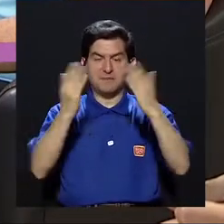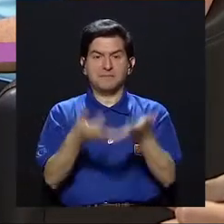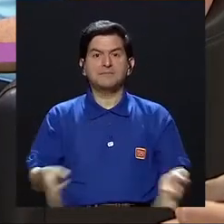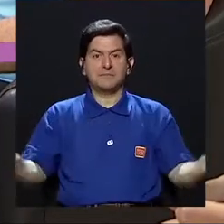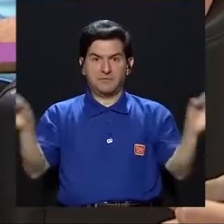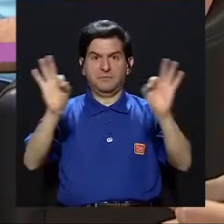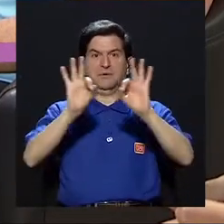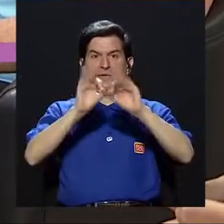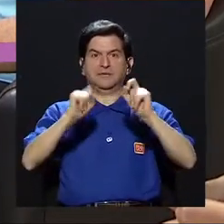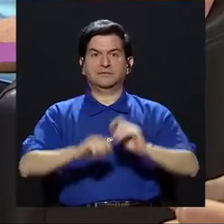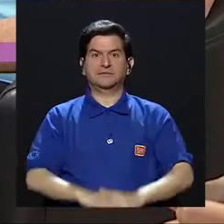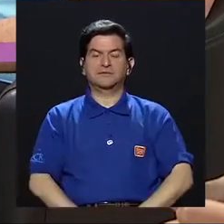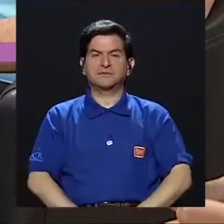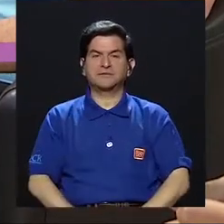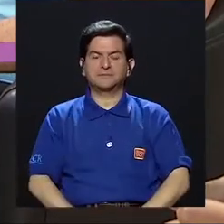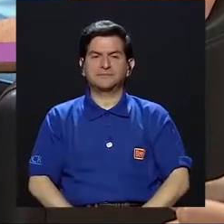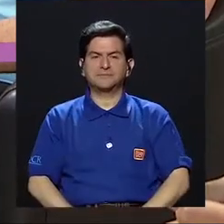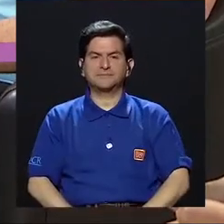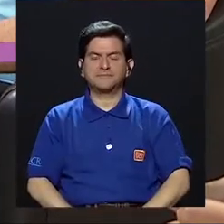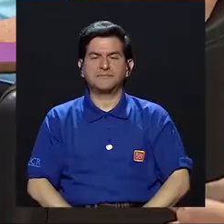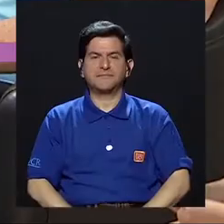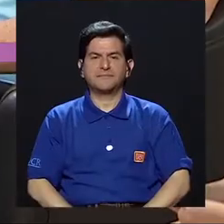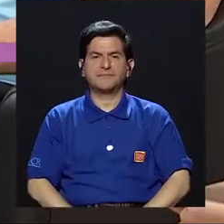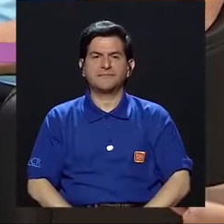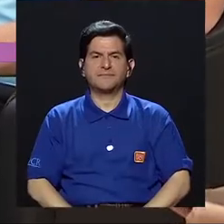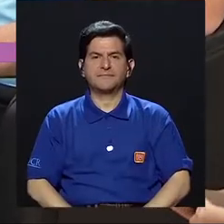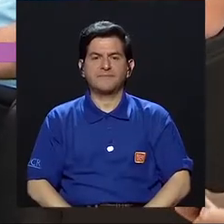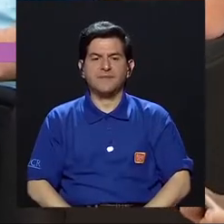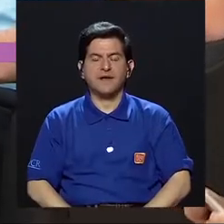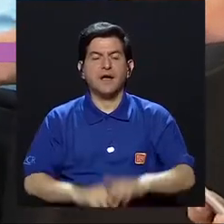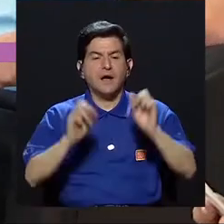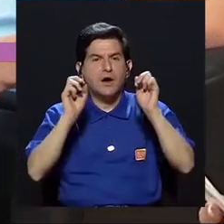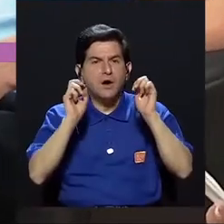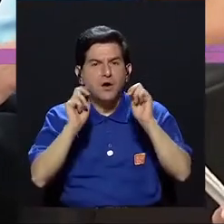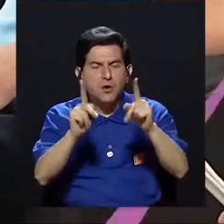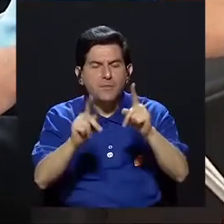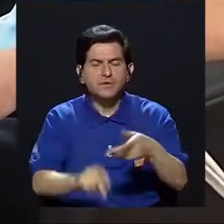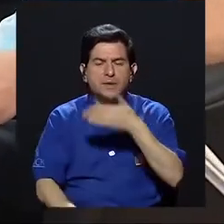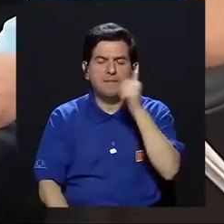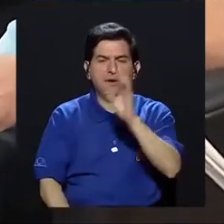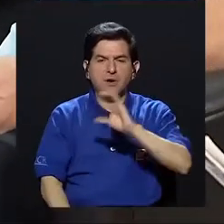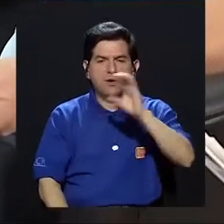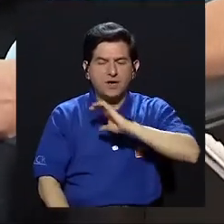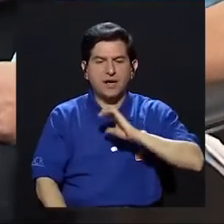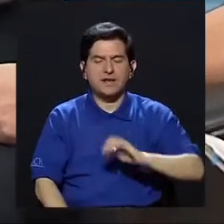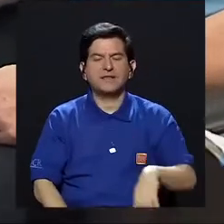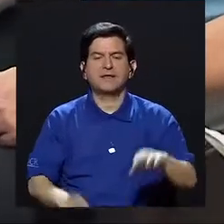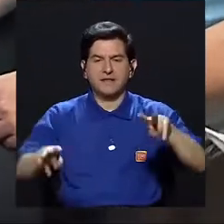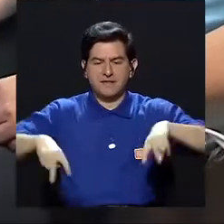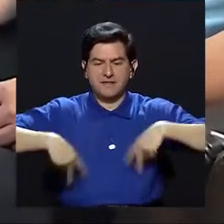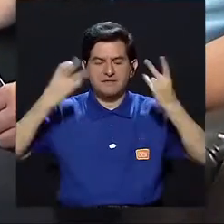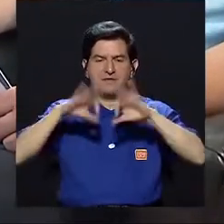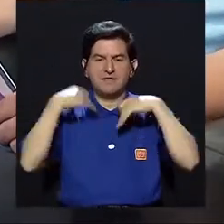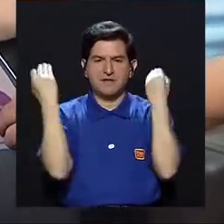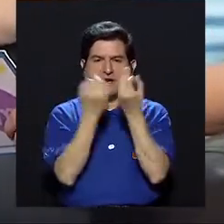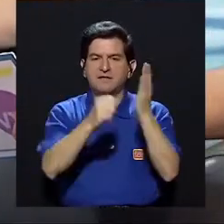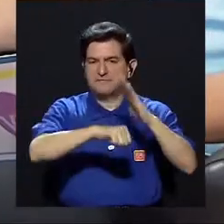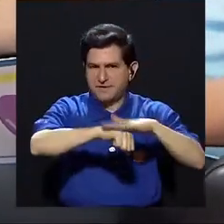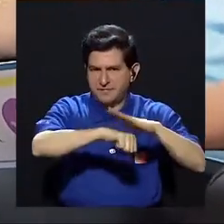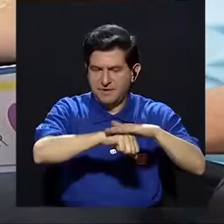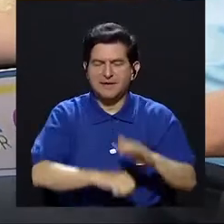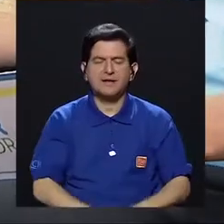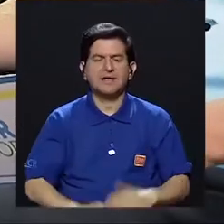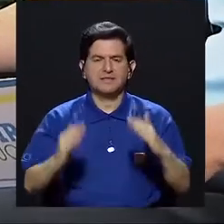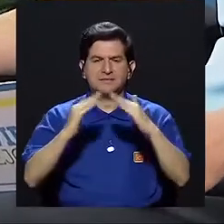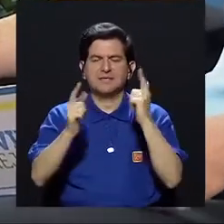muy importante porque permite darle la posibilidad de mejorar la calidad de vida a las familias, ¿verdad?